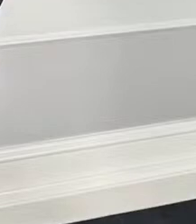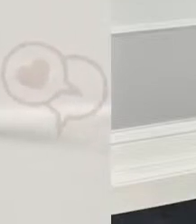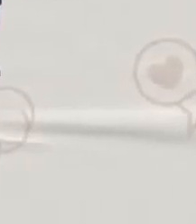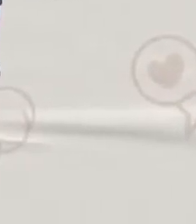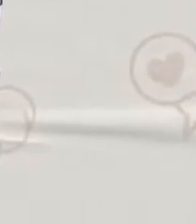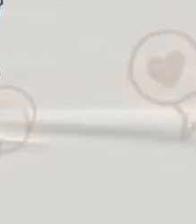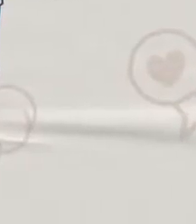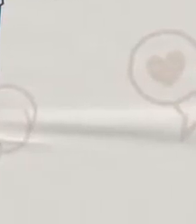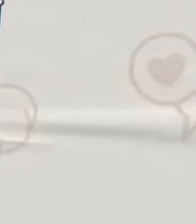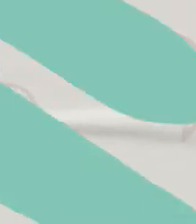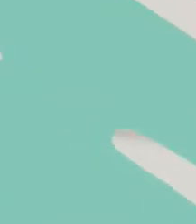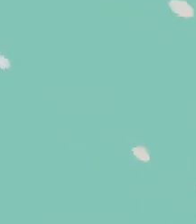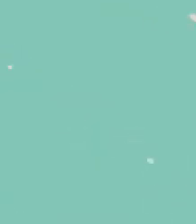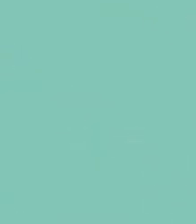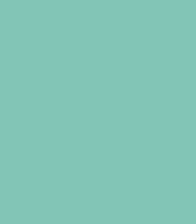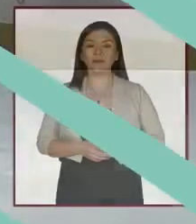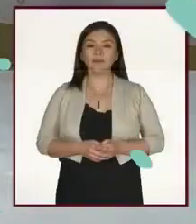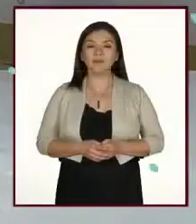adolescencia.